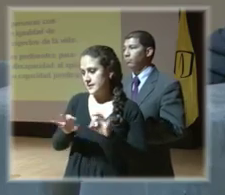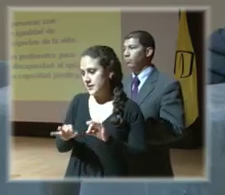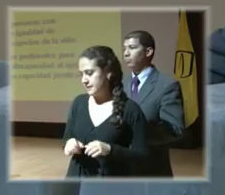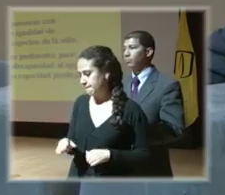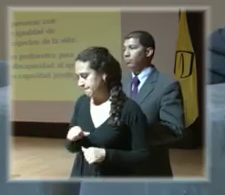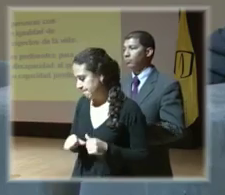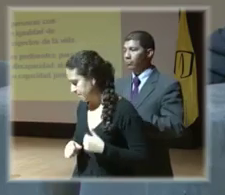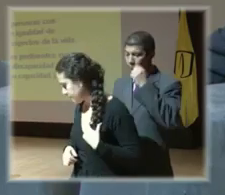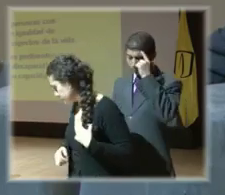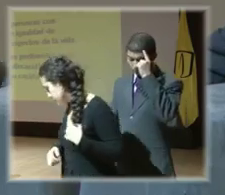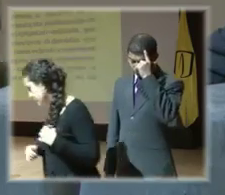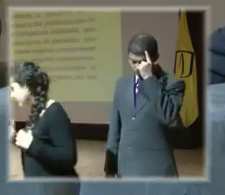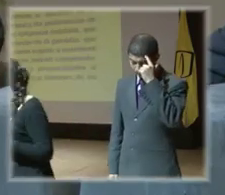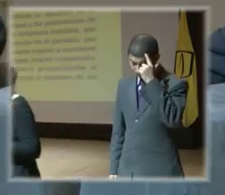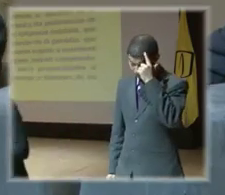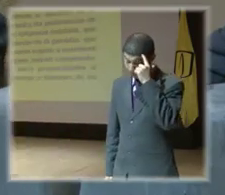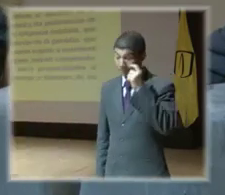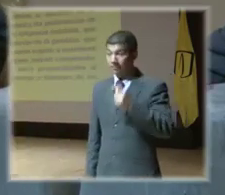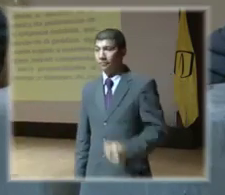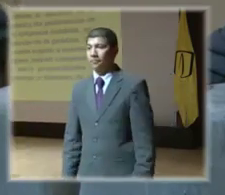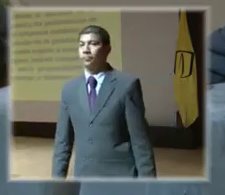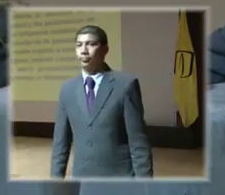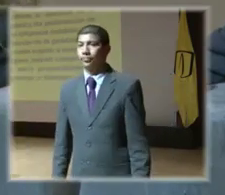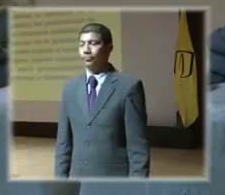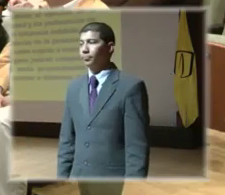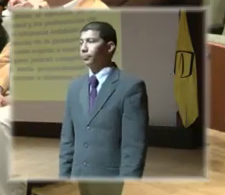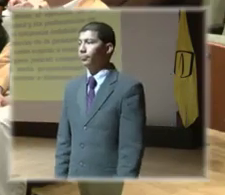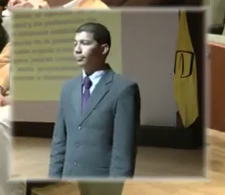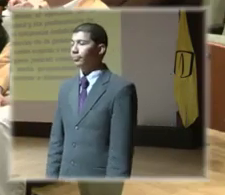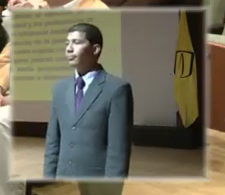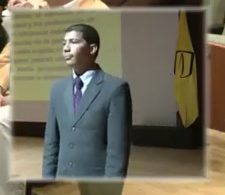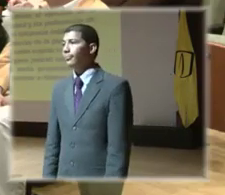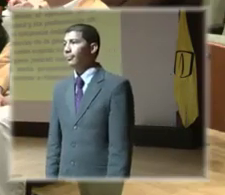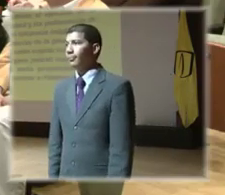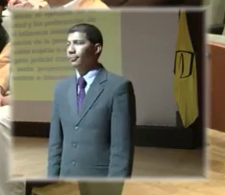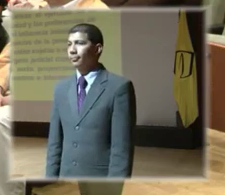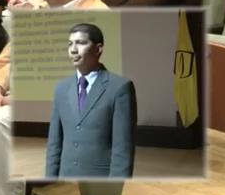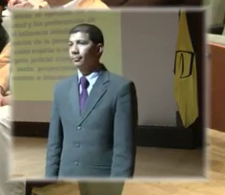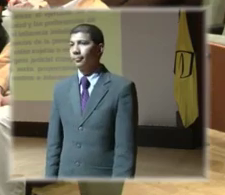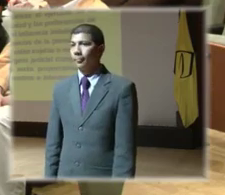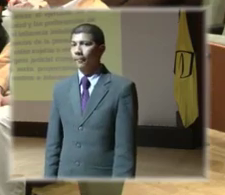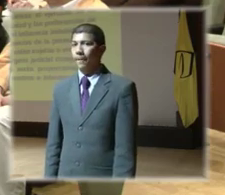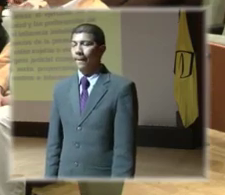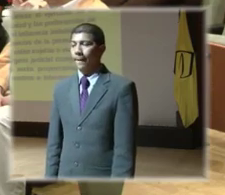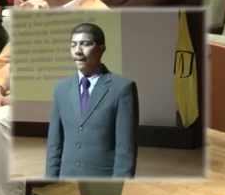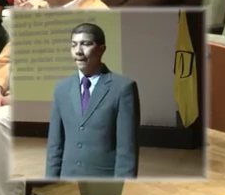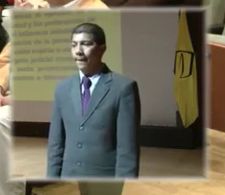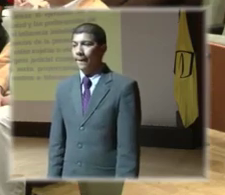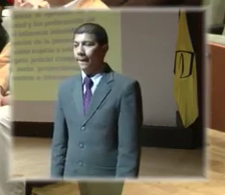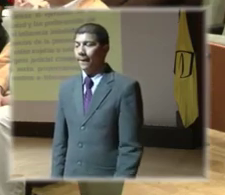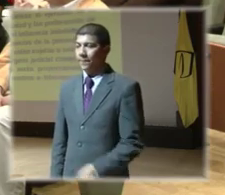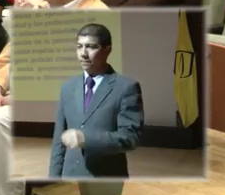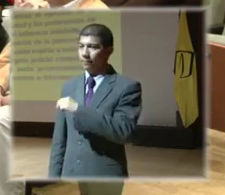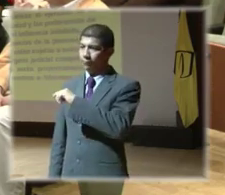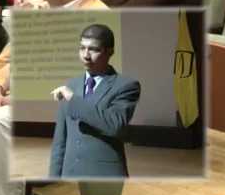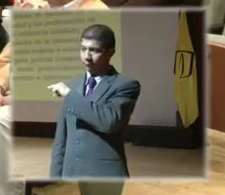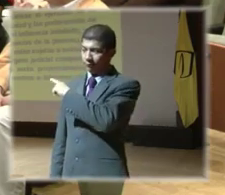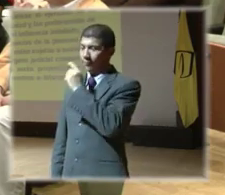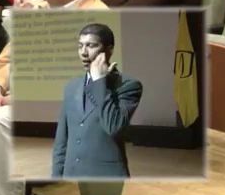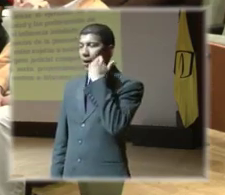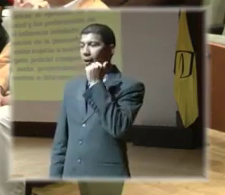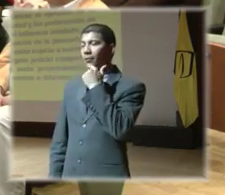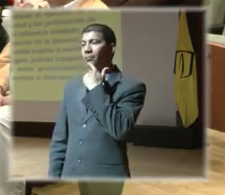¿no? Eso era lo que quería agregar. ¿Alison? Bueno, yo volviendo a la pregunta, volviendo al tema de